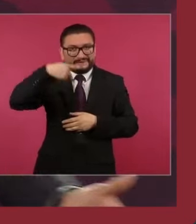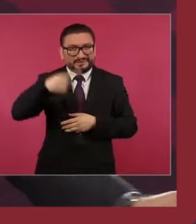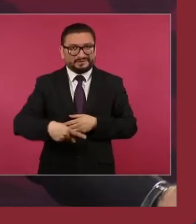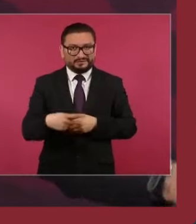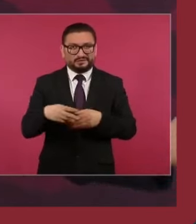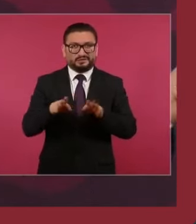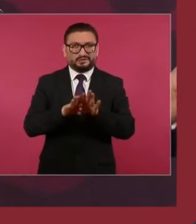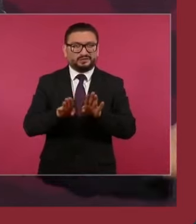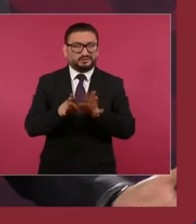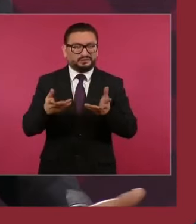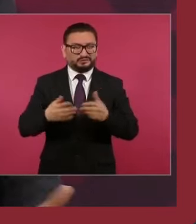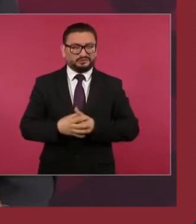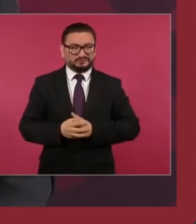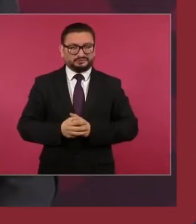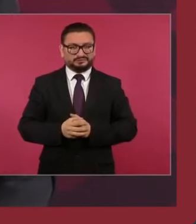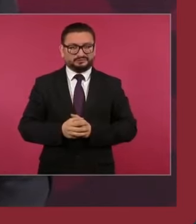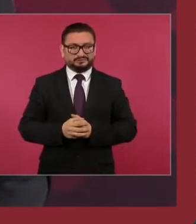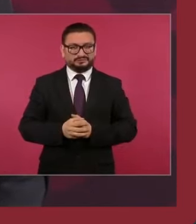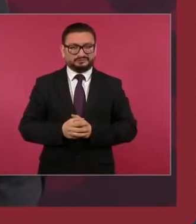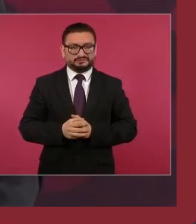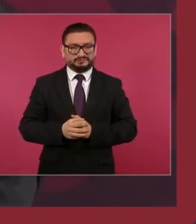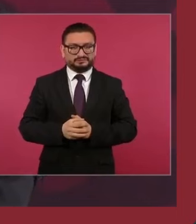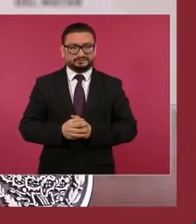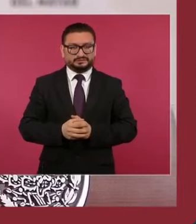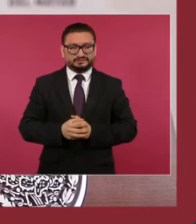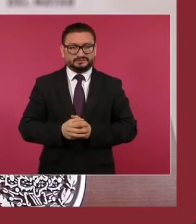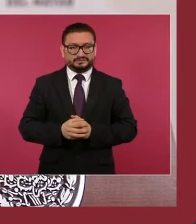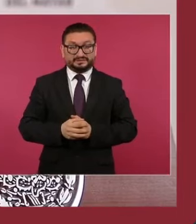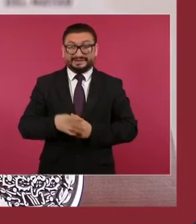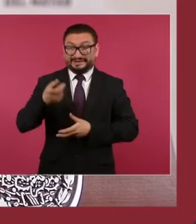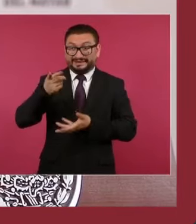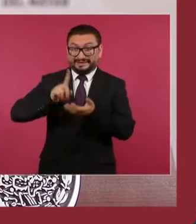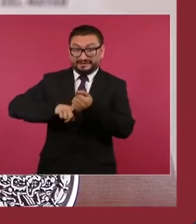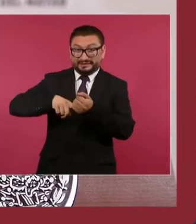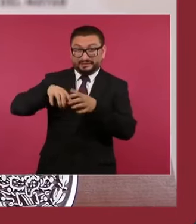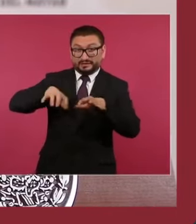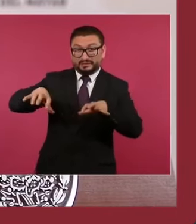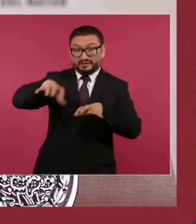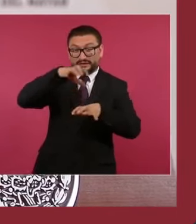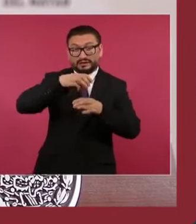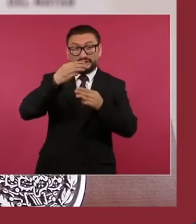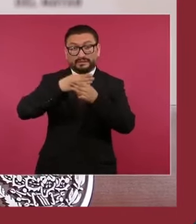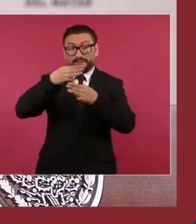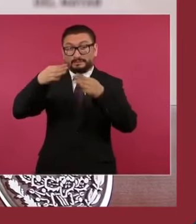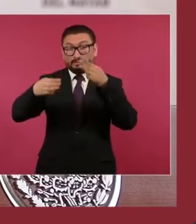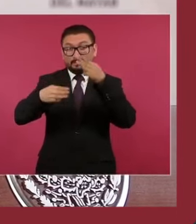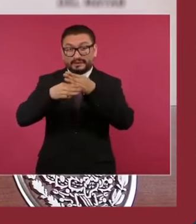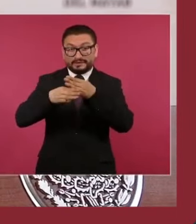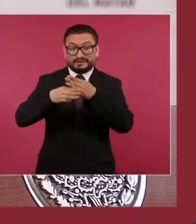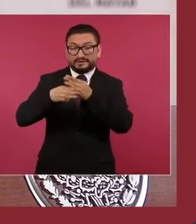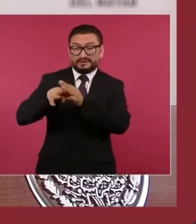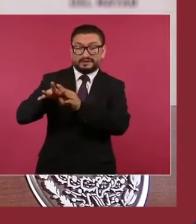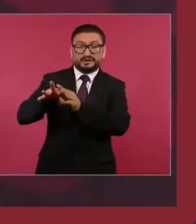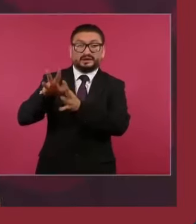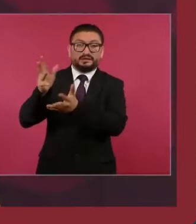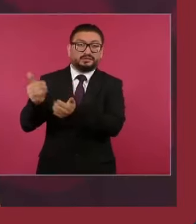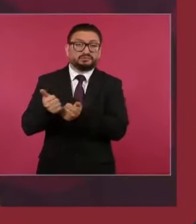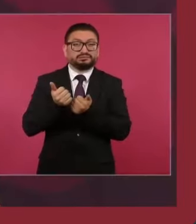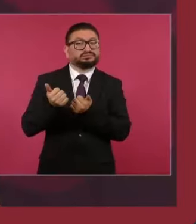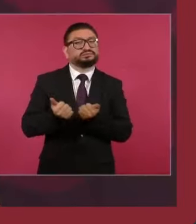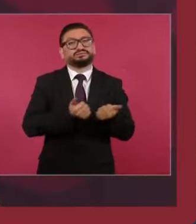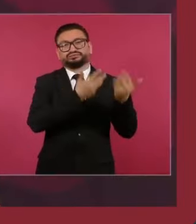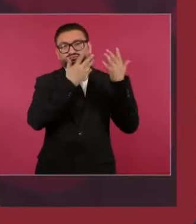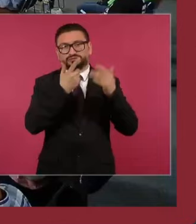con un banco de materiales para construir las carreteras en Estados